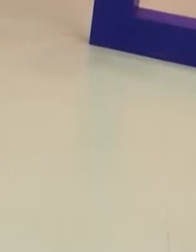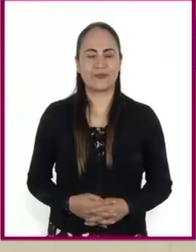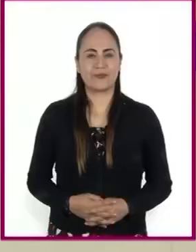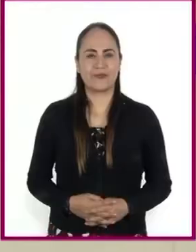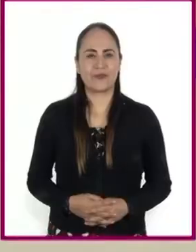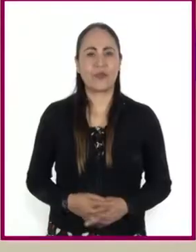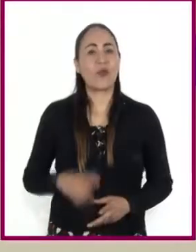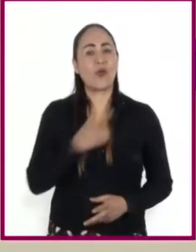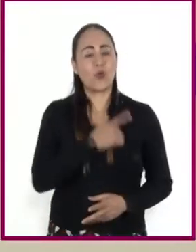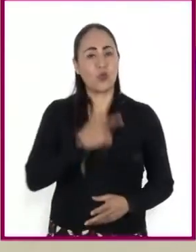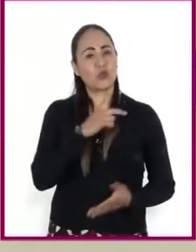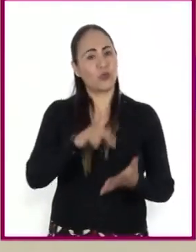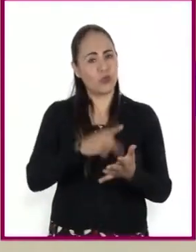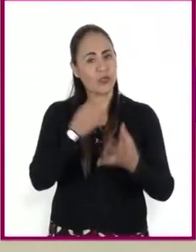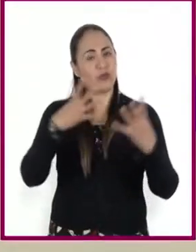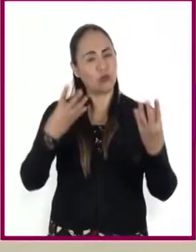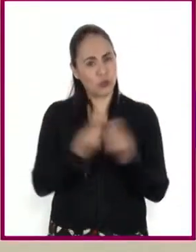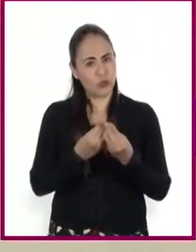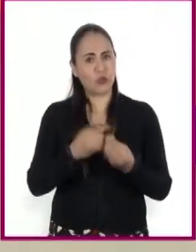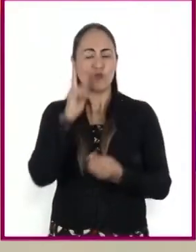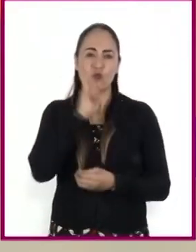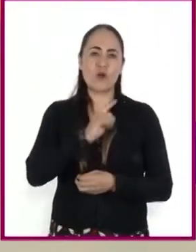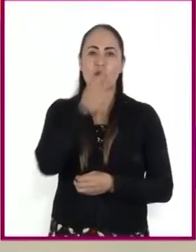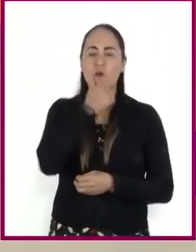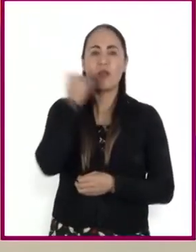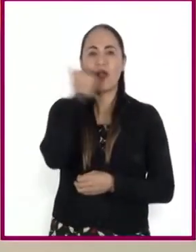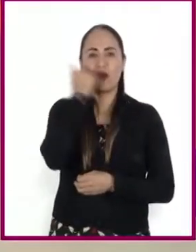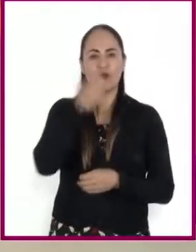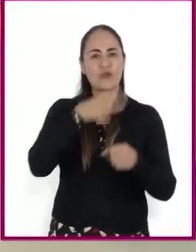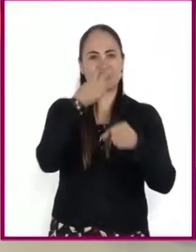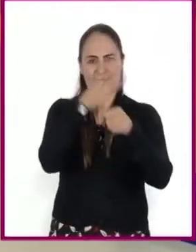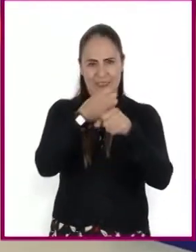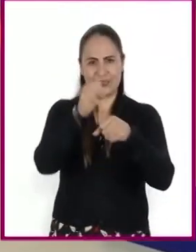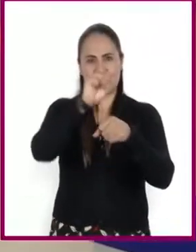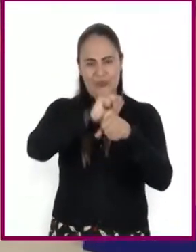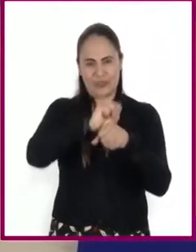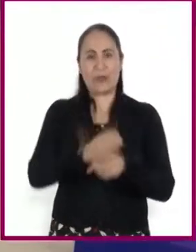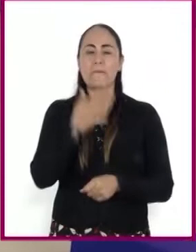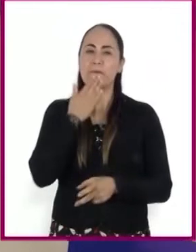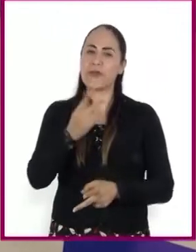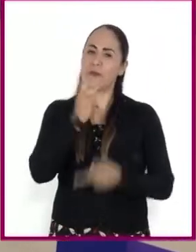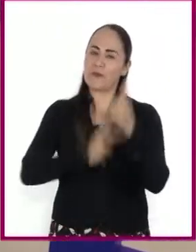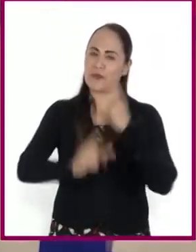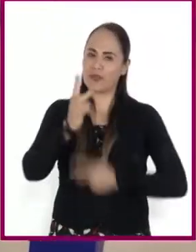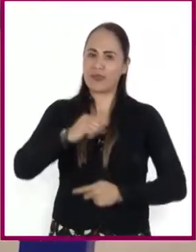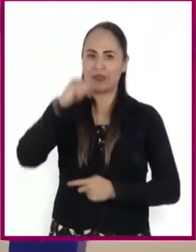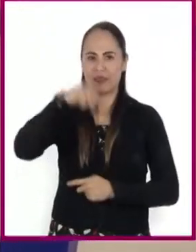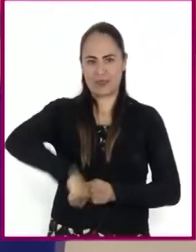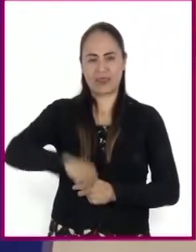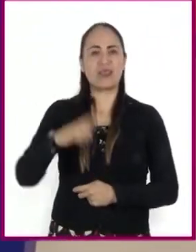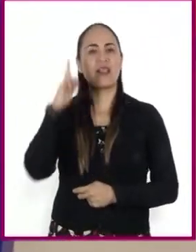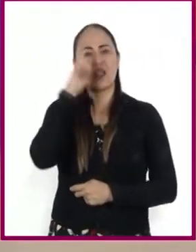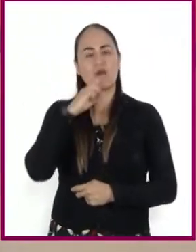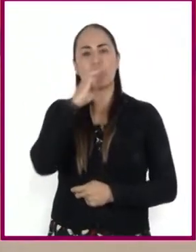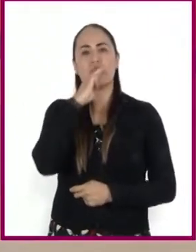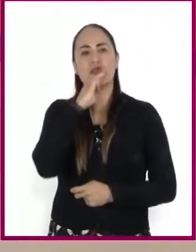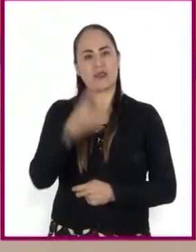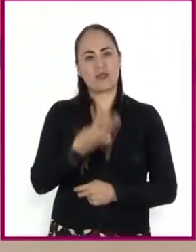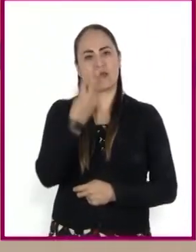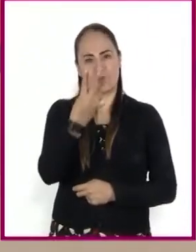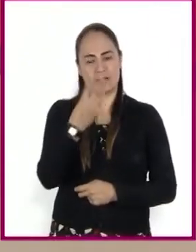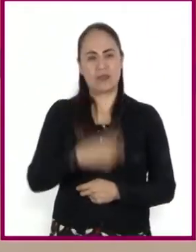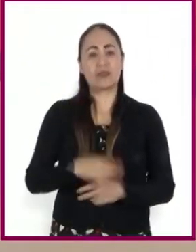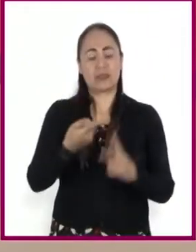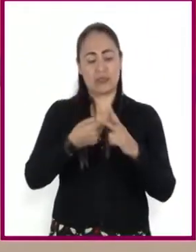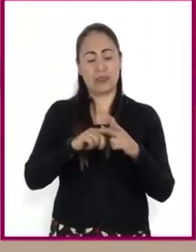Qué gusto estar nuevamente con ustedes, alumnas y alumnas de tercer grado. Les doy la más cordial bienvenida a la sesión de Lengua Materna 3. Antes